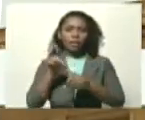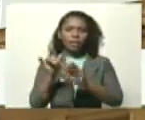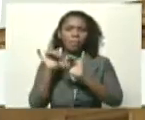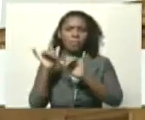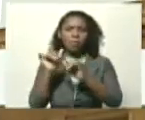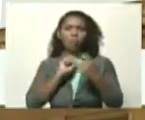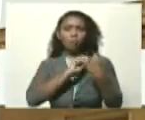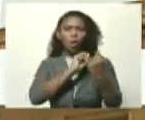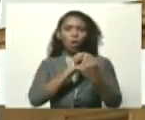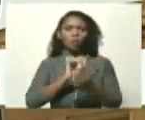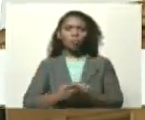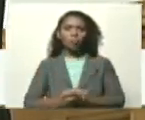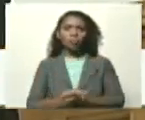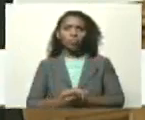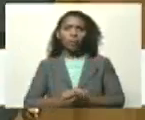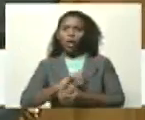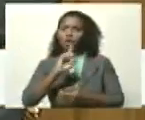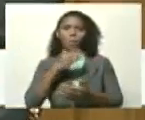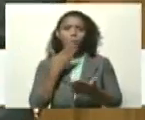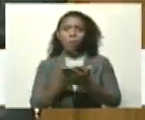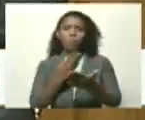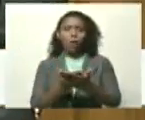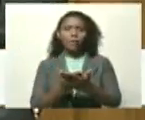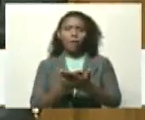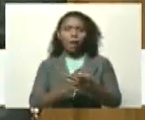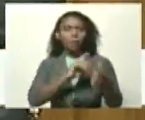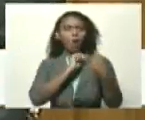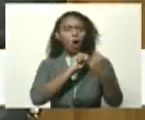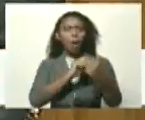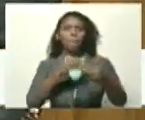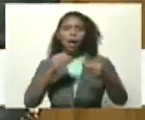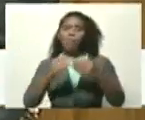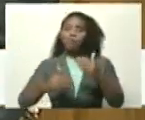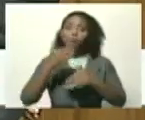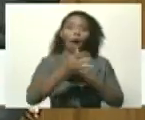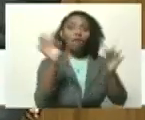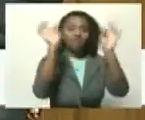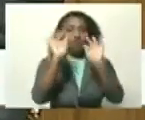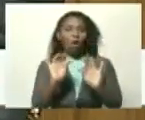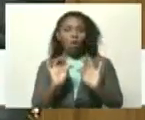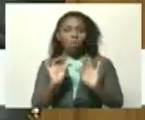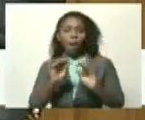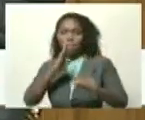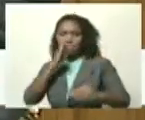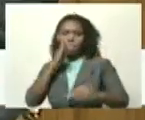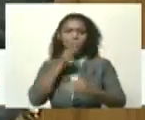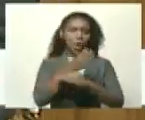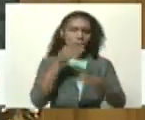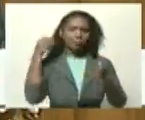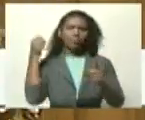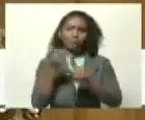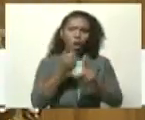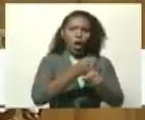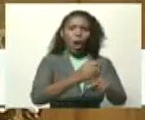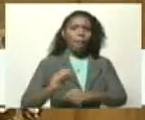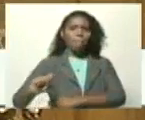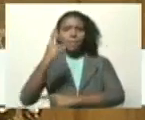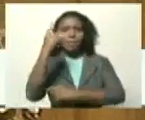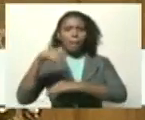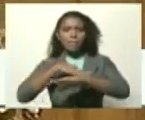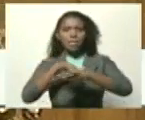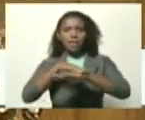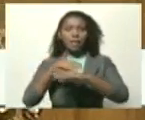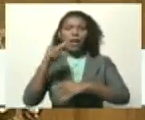diálogo. No propongan un diálogo para después de manera intestina atacarlo directamente, como lo hizo la primera ministra de